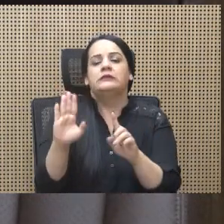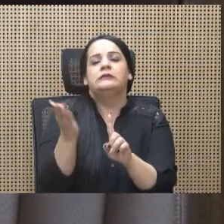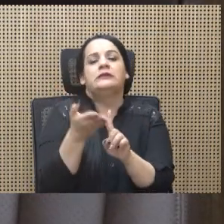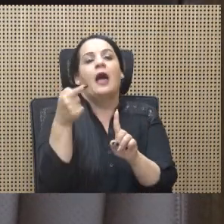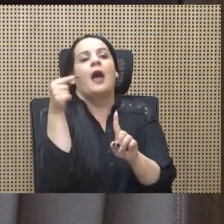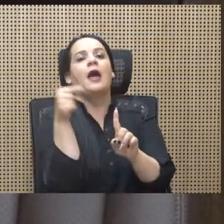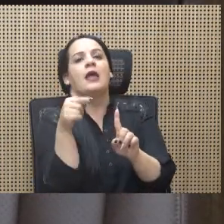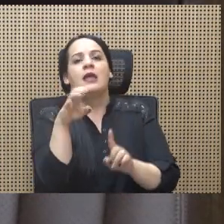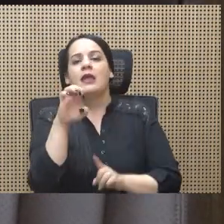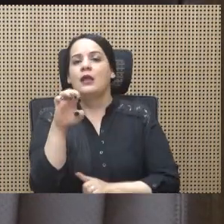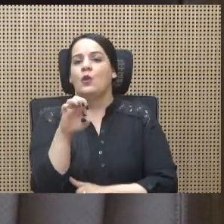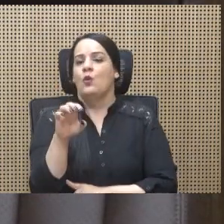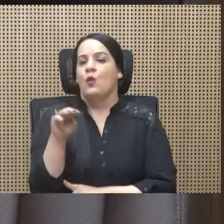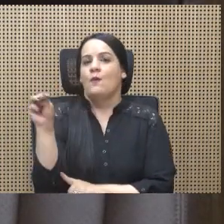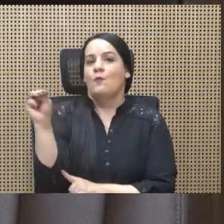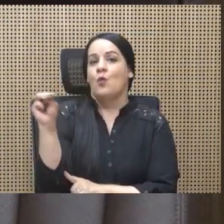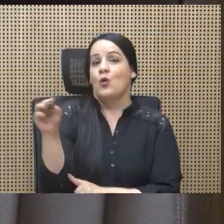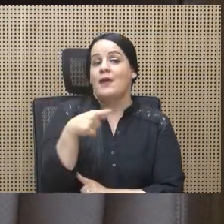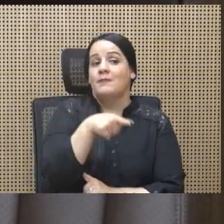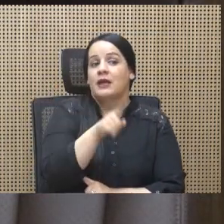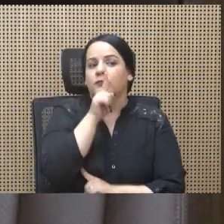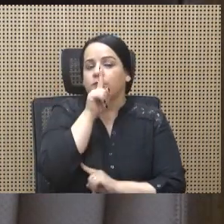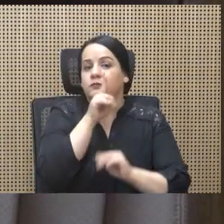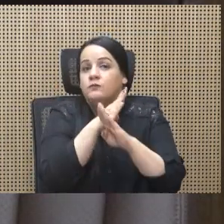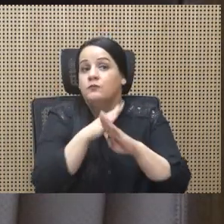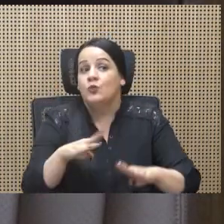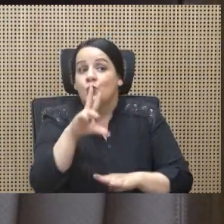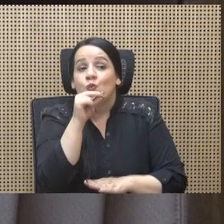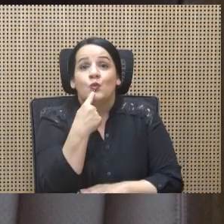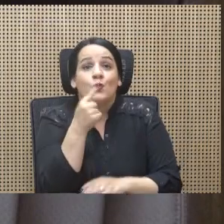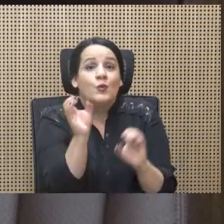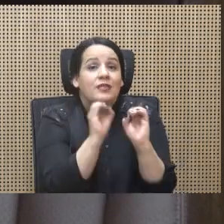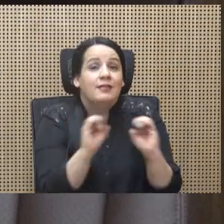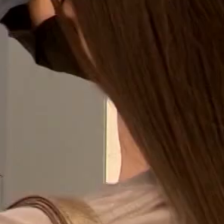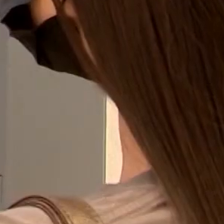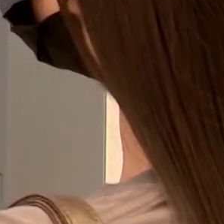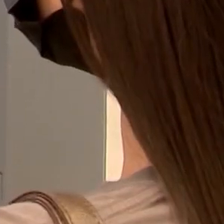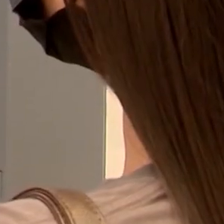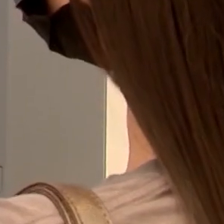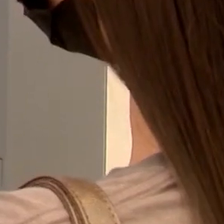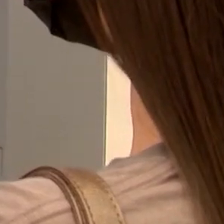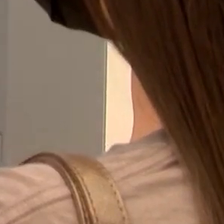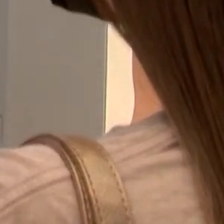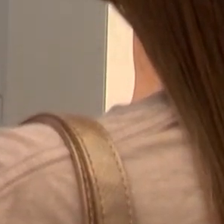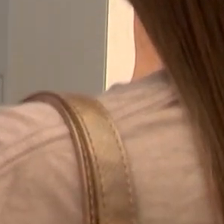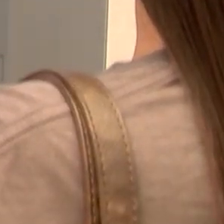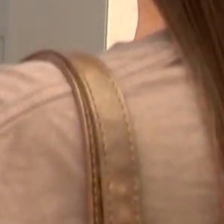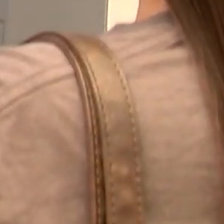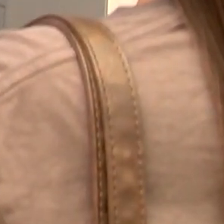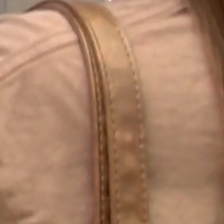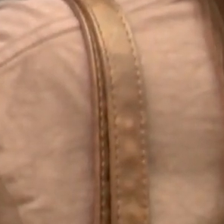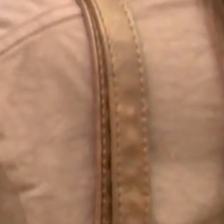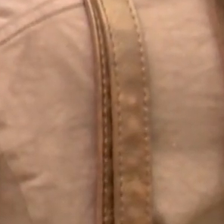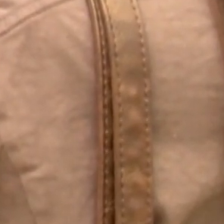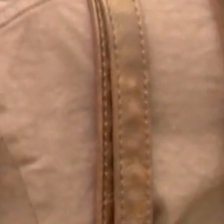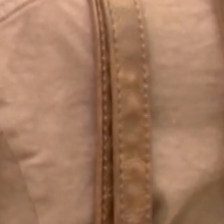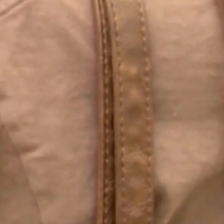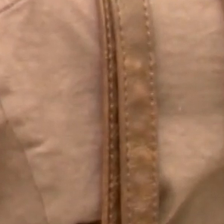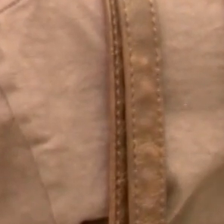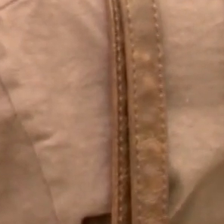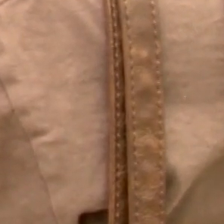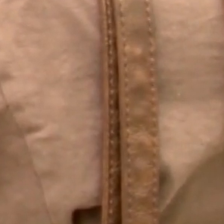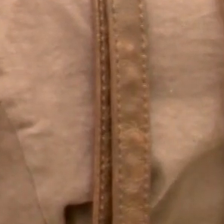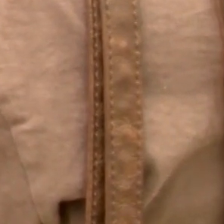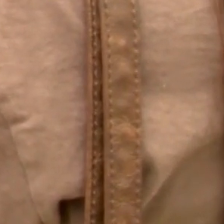para que guardara silencio no diga nada nada además determinaron la posible utilización de una doble